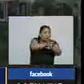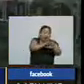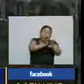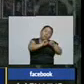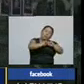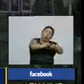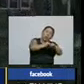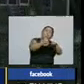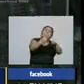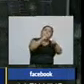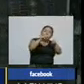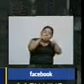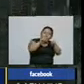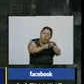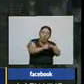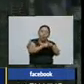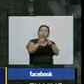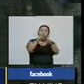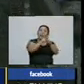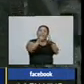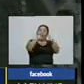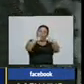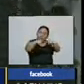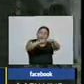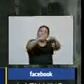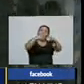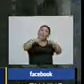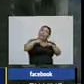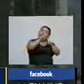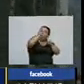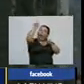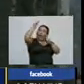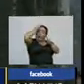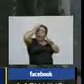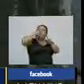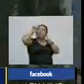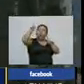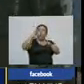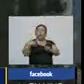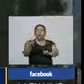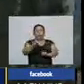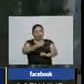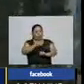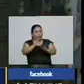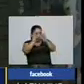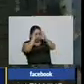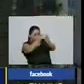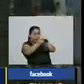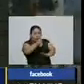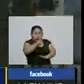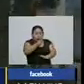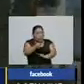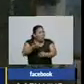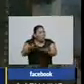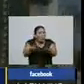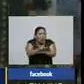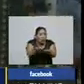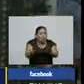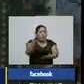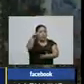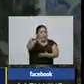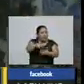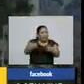Gracias. En Cristo mencionaban ellos por su parte, nosotros nos vamos a mantener pendientes de todo lo que se vaya